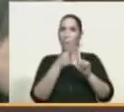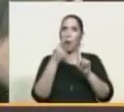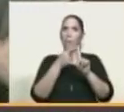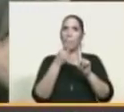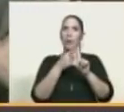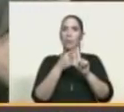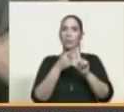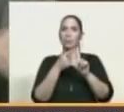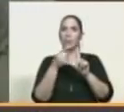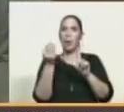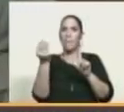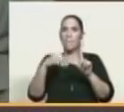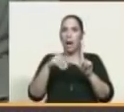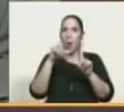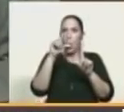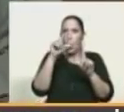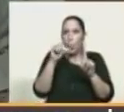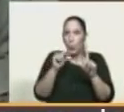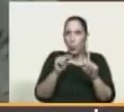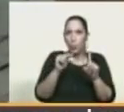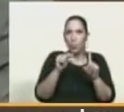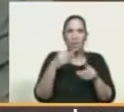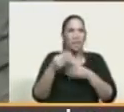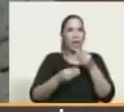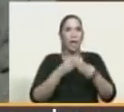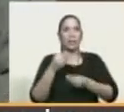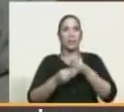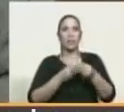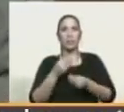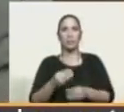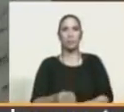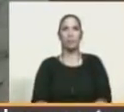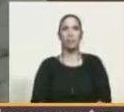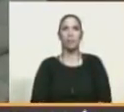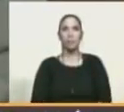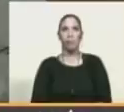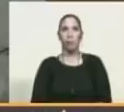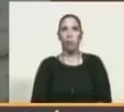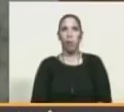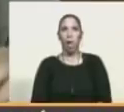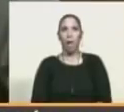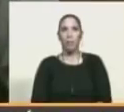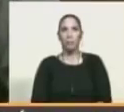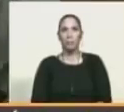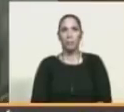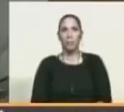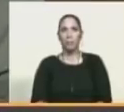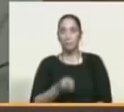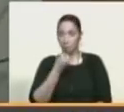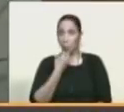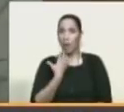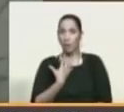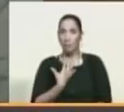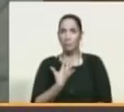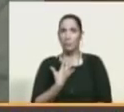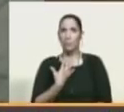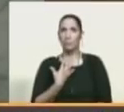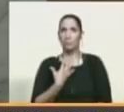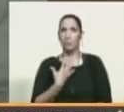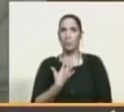más pequeños. ¿Qué hay que hacer? Perdónenme, porque usted sabe que de buenas intenciones está lleno